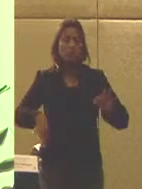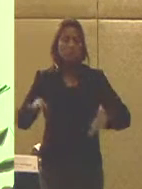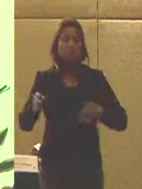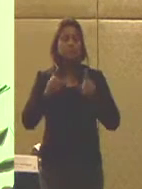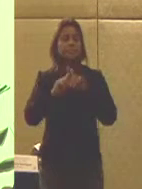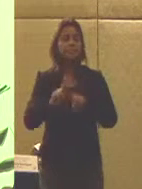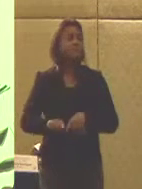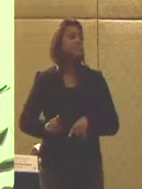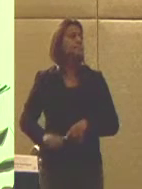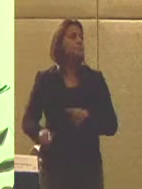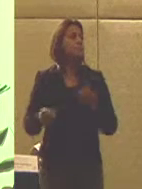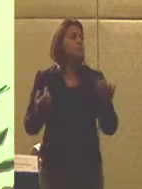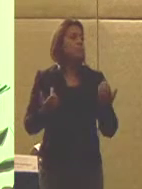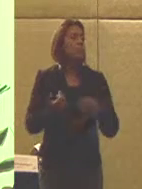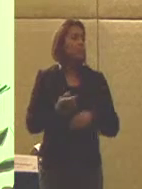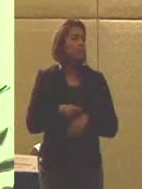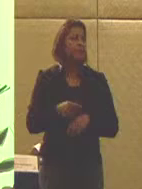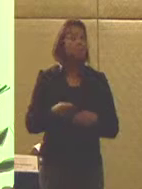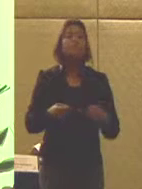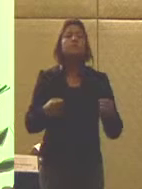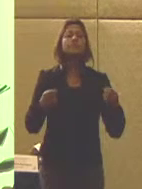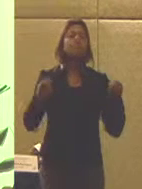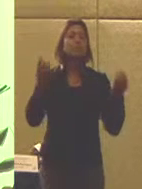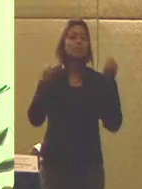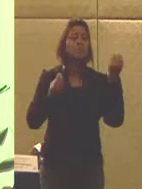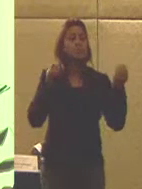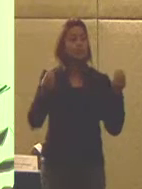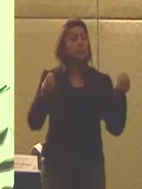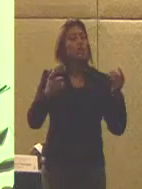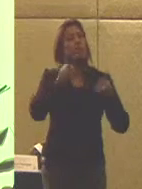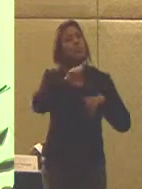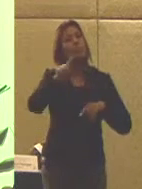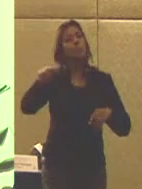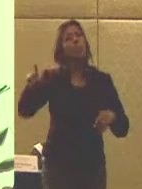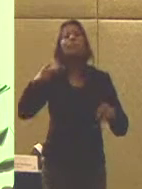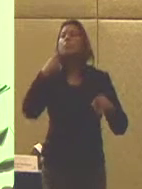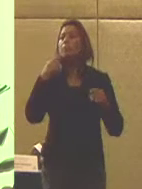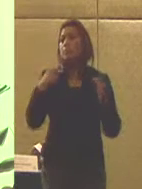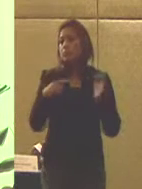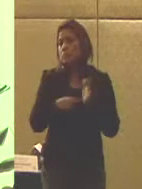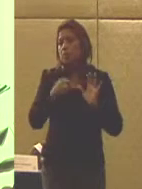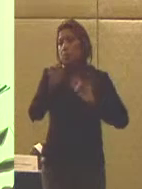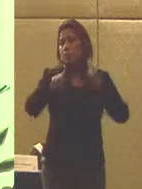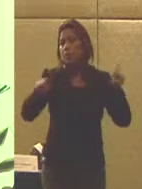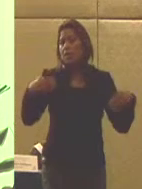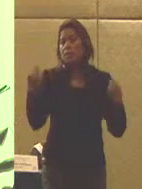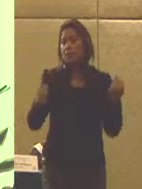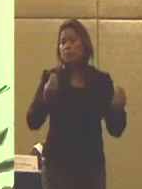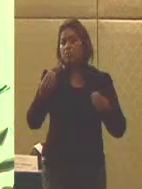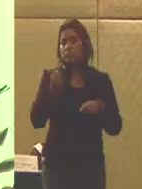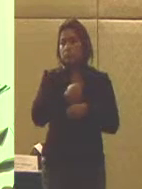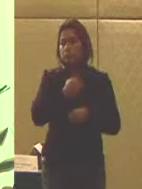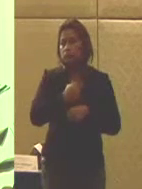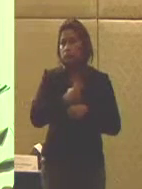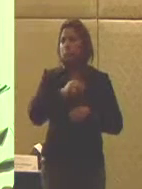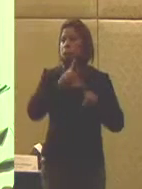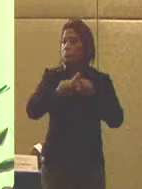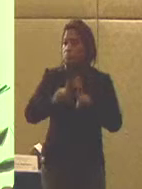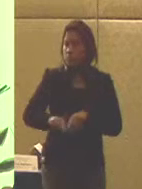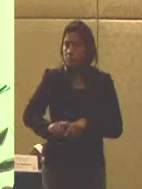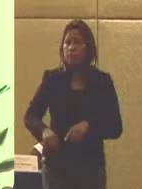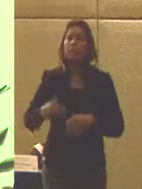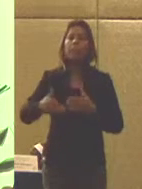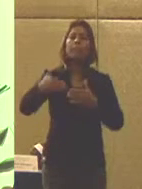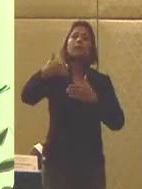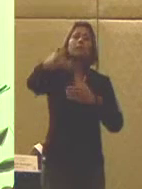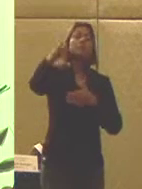la compenetración del concepto de reducción de riesgos en las normativas sectoriales, sí hemos visto avances importantes en los sectores de